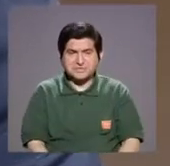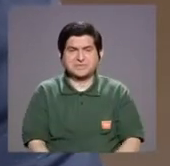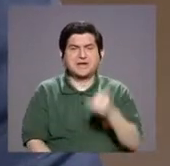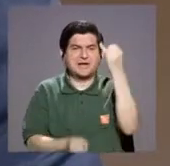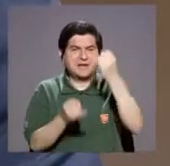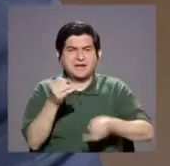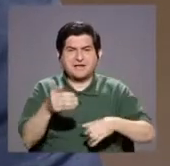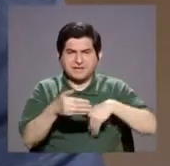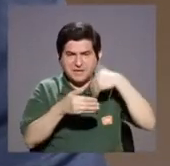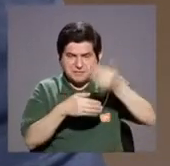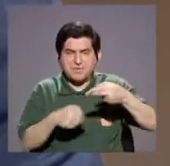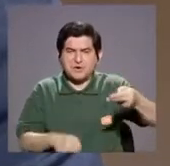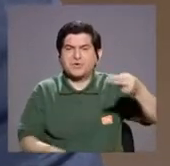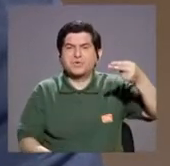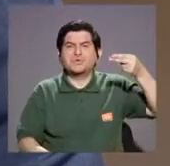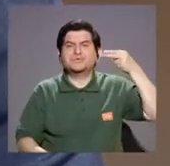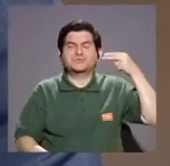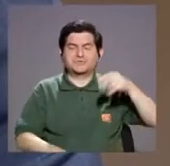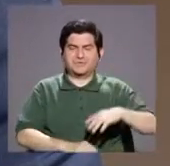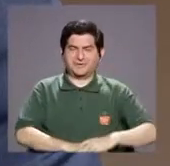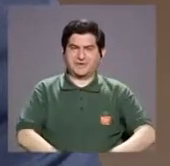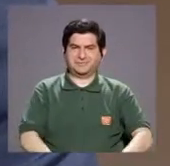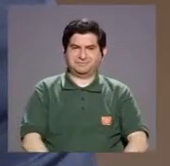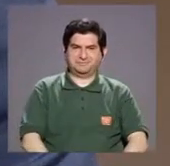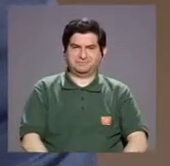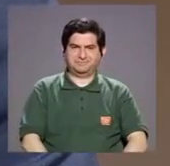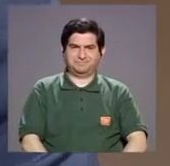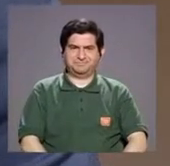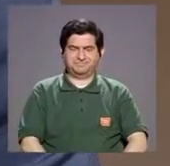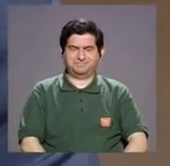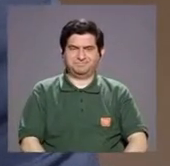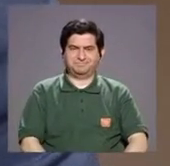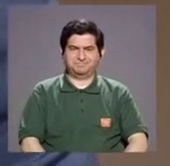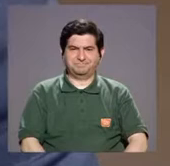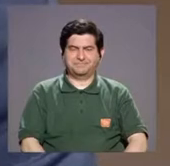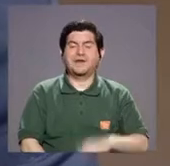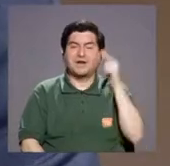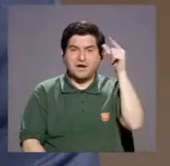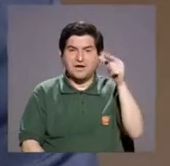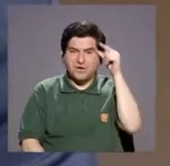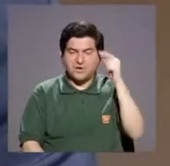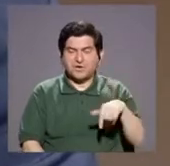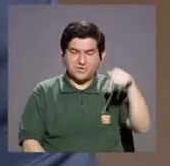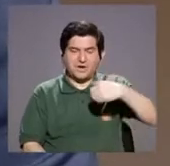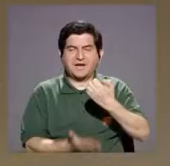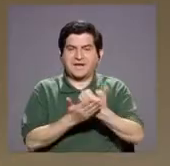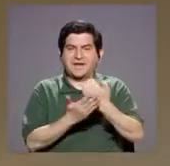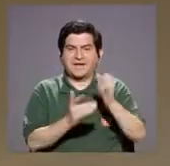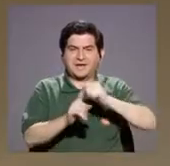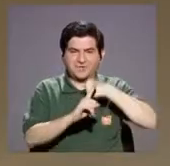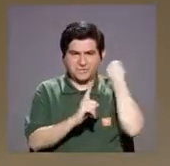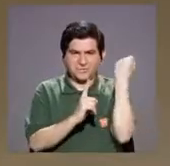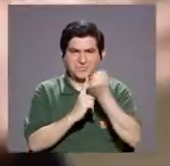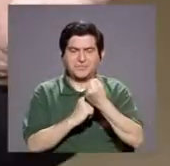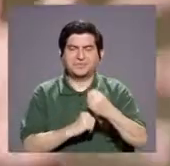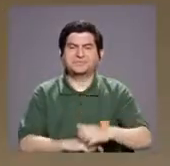historia en el siguiente espacio que vamos a tener son por supuesto en economía y sociedad